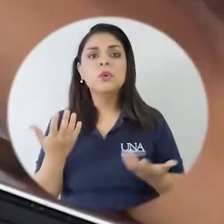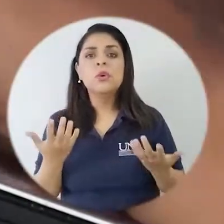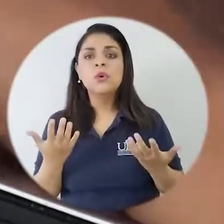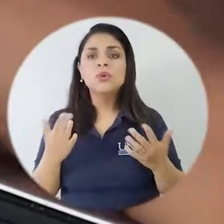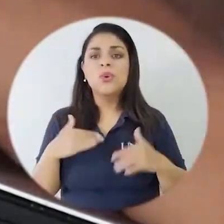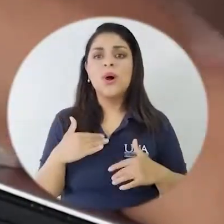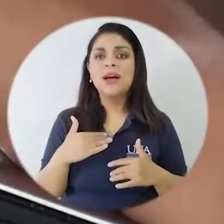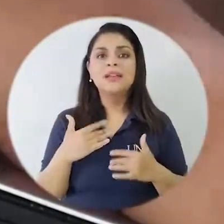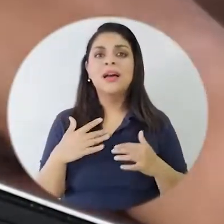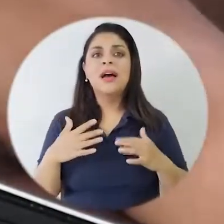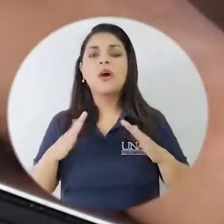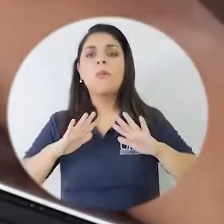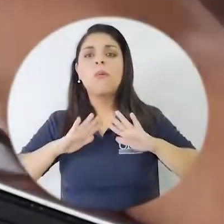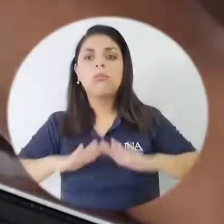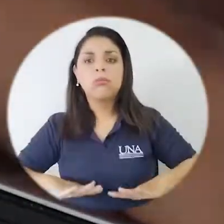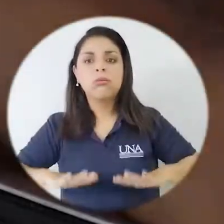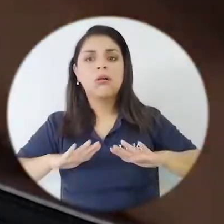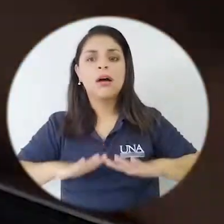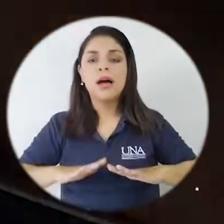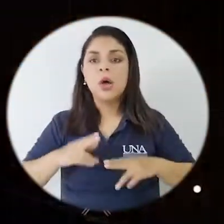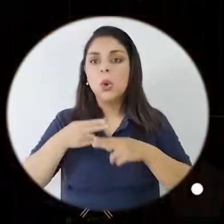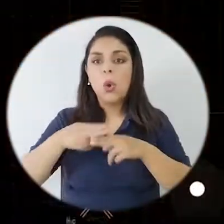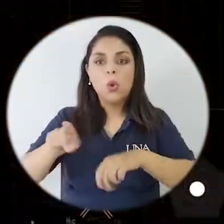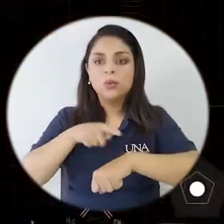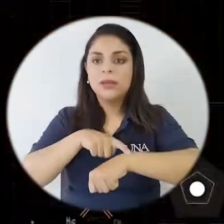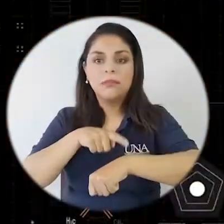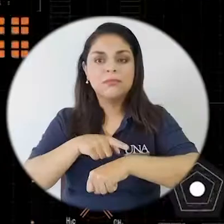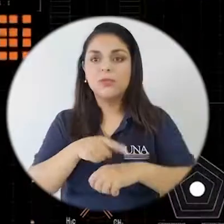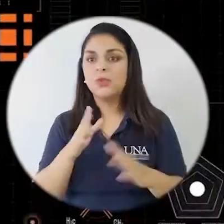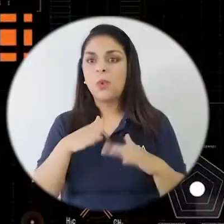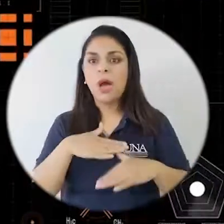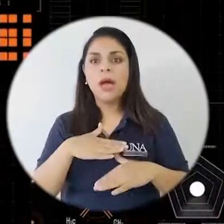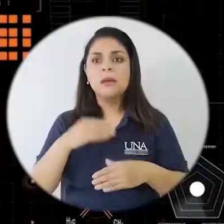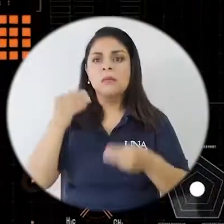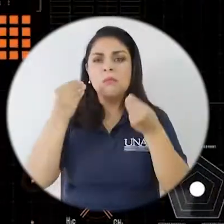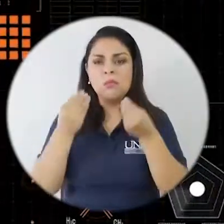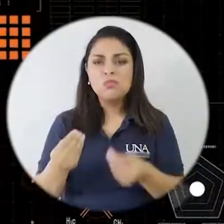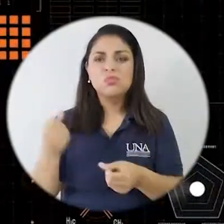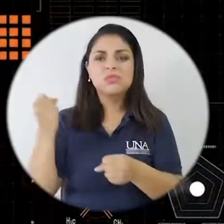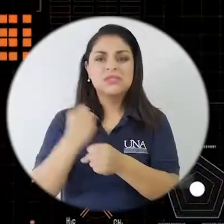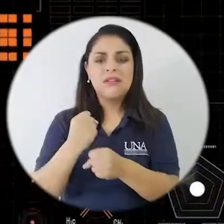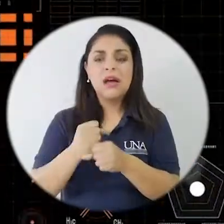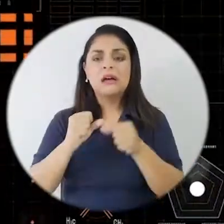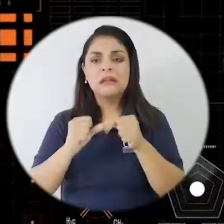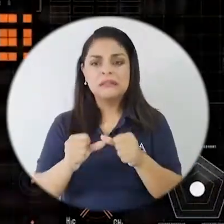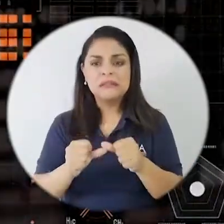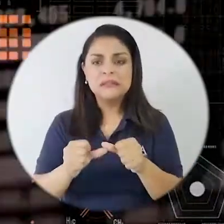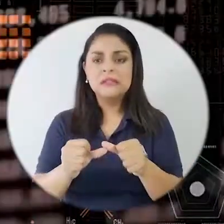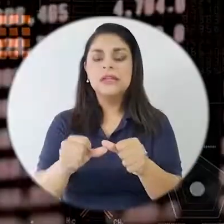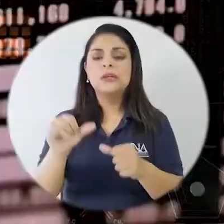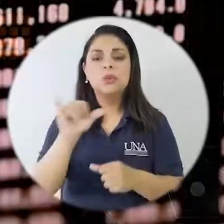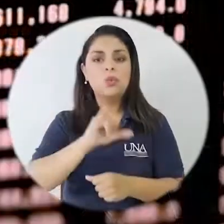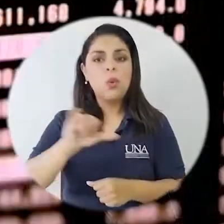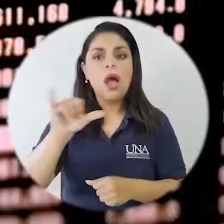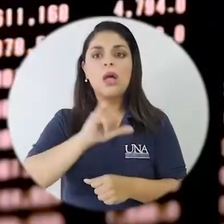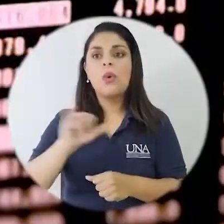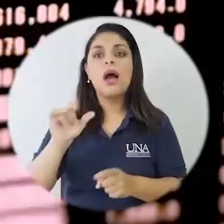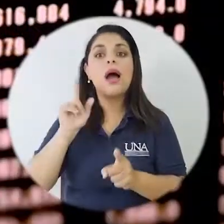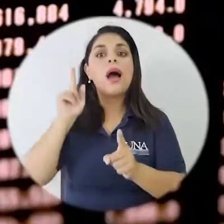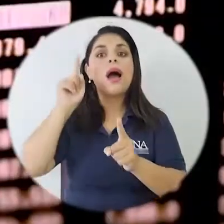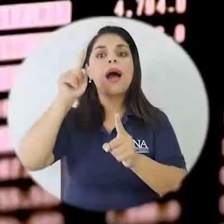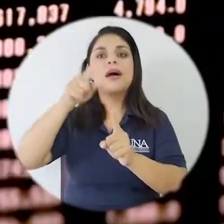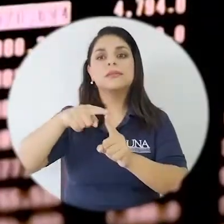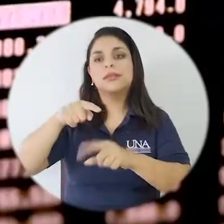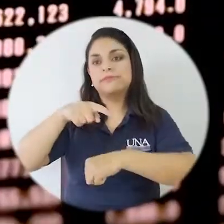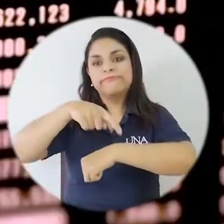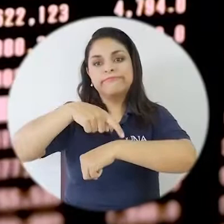salida en el corto plazo y que sabe que el nivel y el volumen de trabajo y la constancia va a permanecer igual, por lo menos hasta que acabe